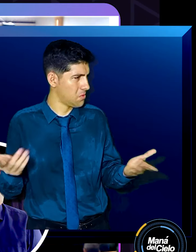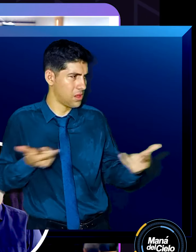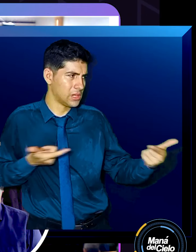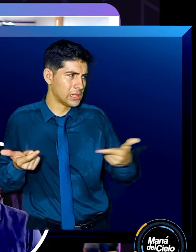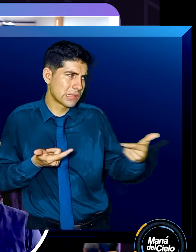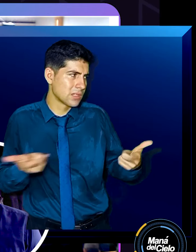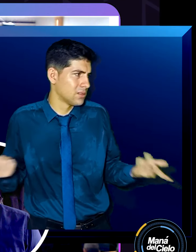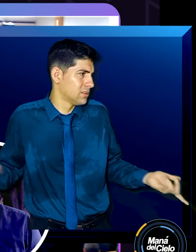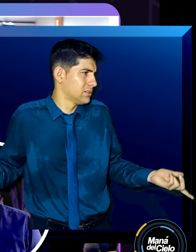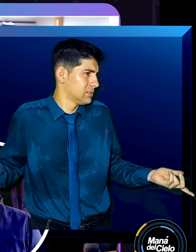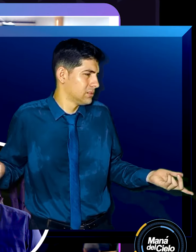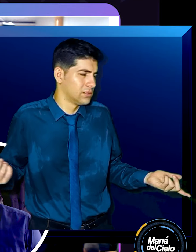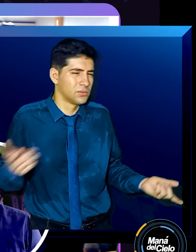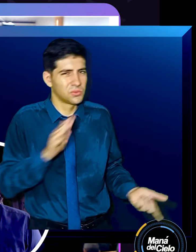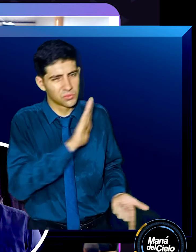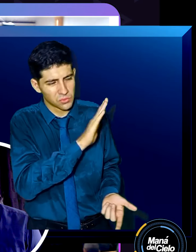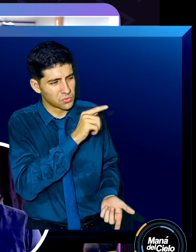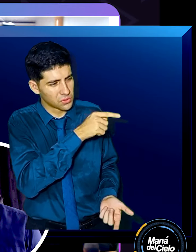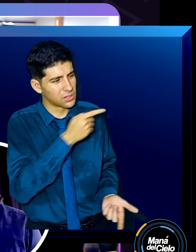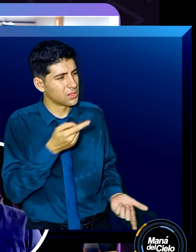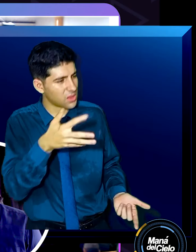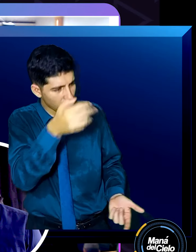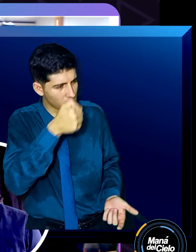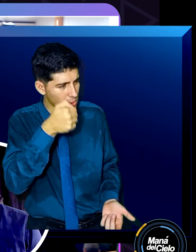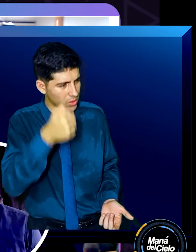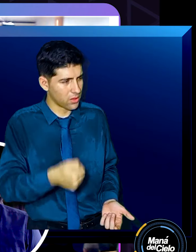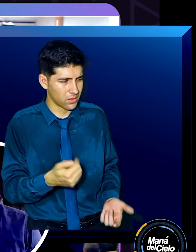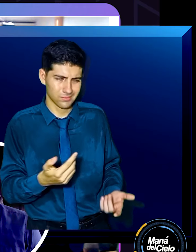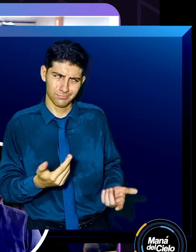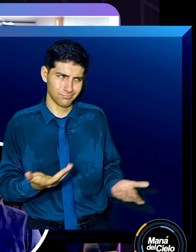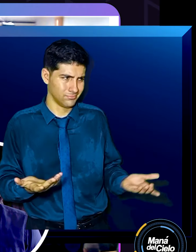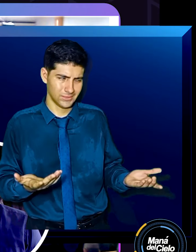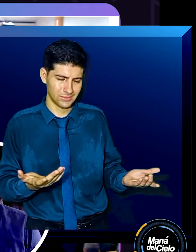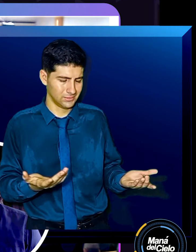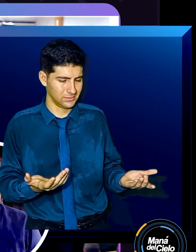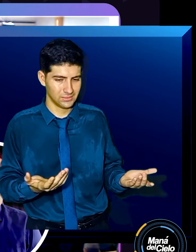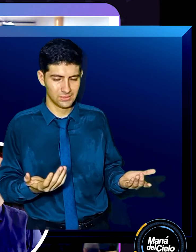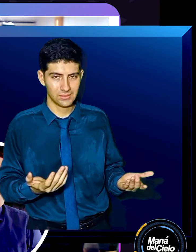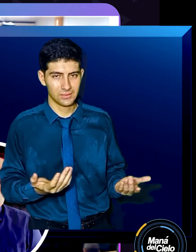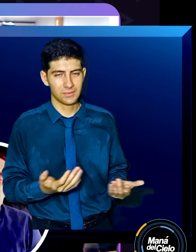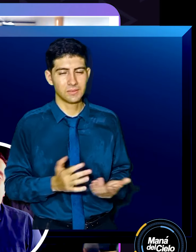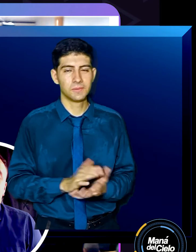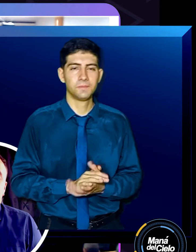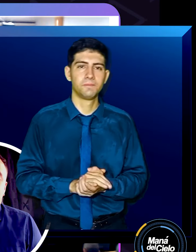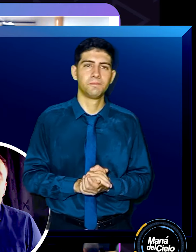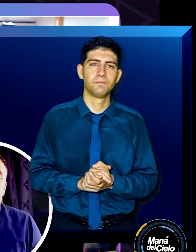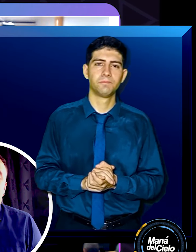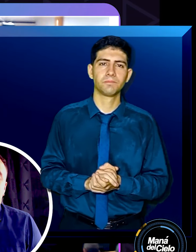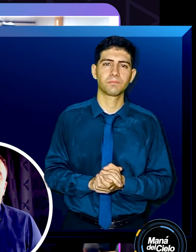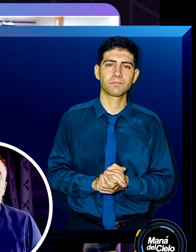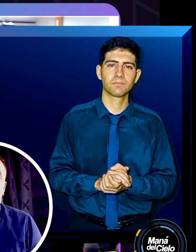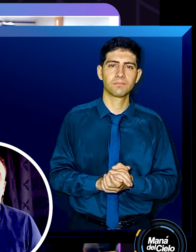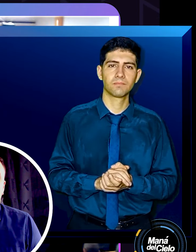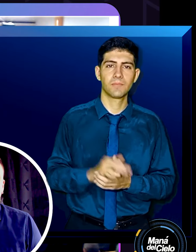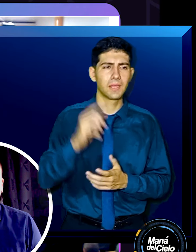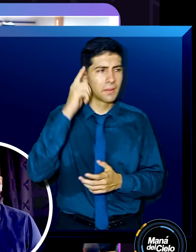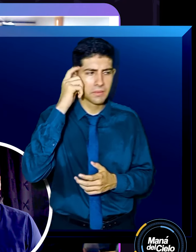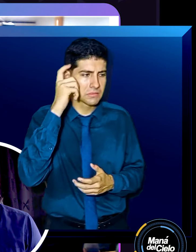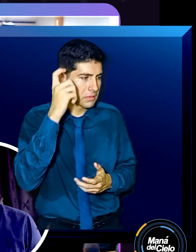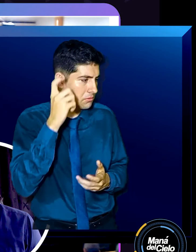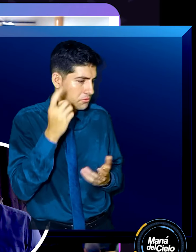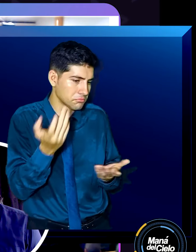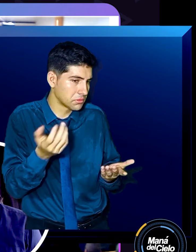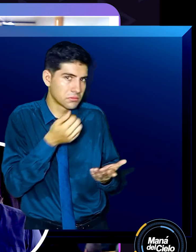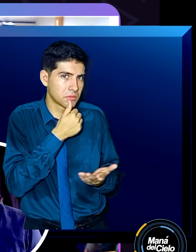¿verdad? ¿Cómo tú con esa cara de judío me vas a pedir mi agua? Ella estaba pensando en una cosa muy secular. Pero la dimensión